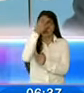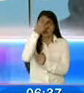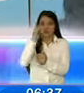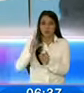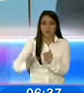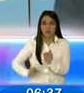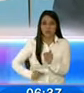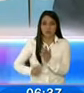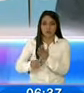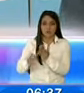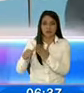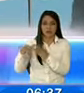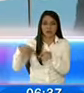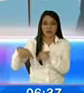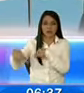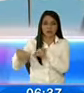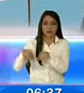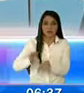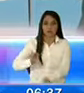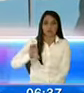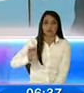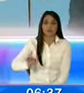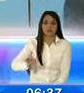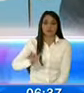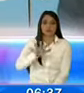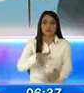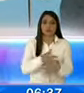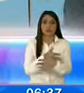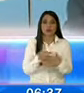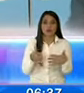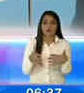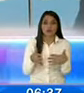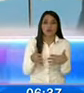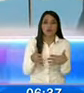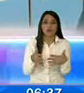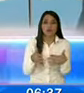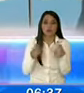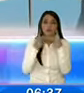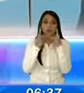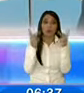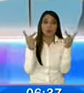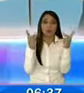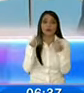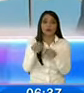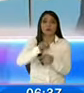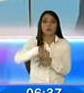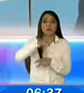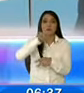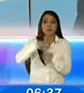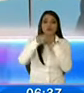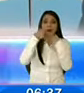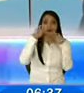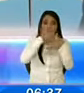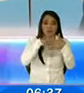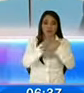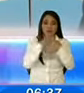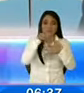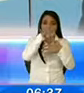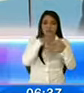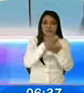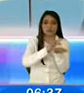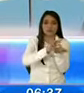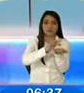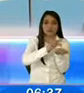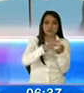salud y el ministerio de transporte van a ser atendidos con un cronograma que vamos a publicar el día primero de marzo para hacer pagos